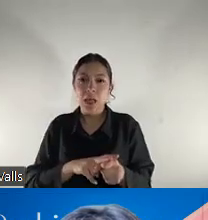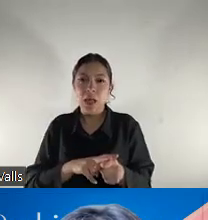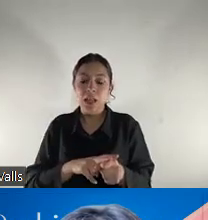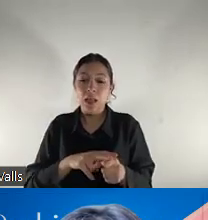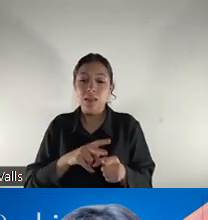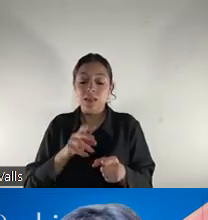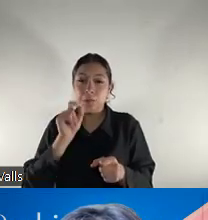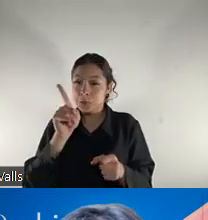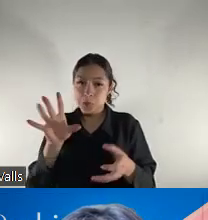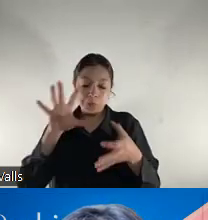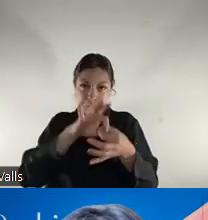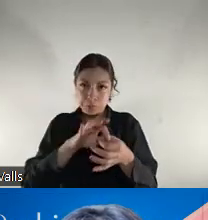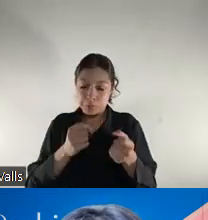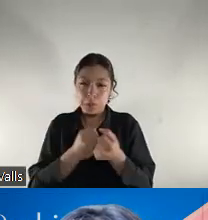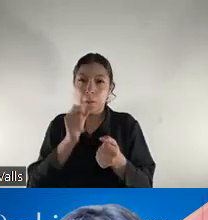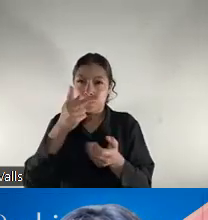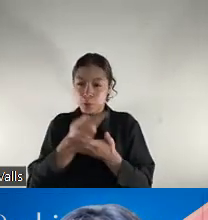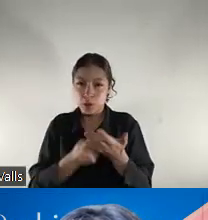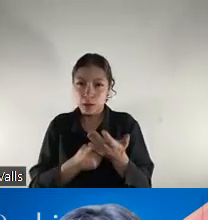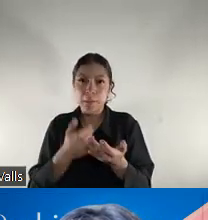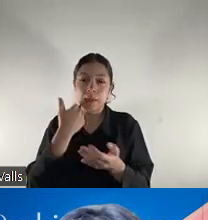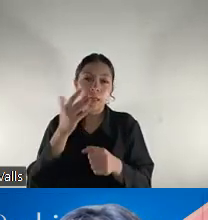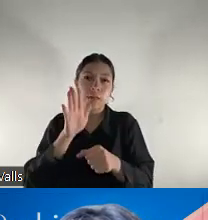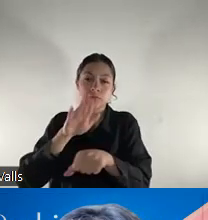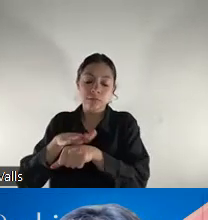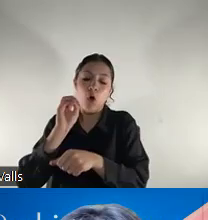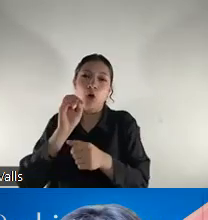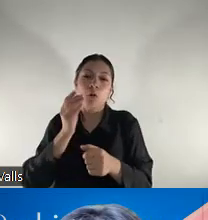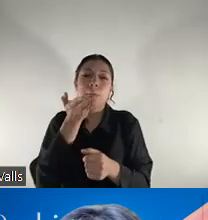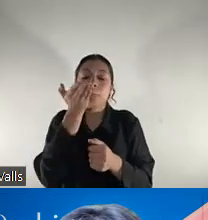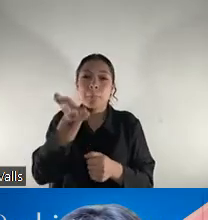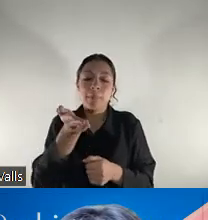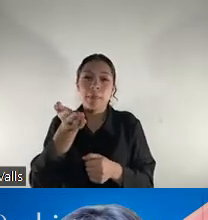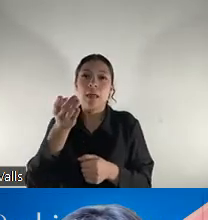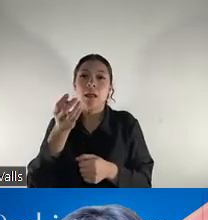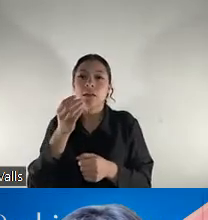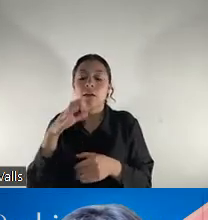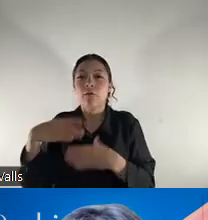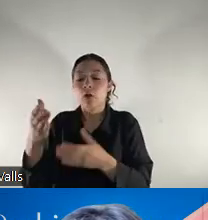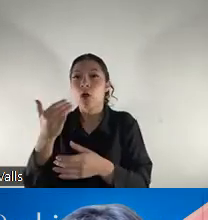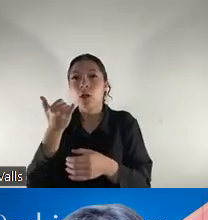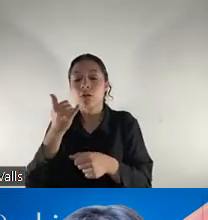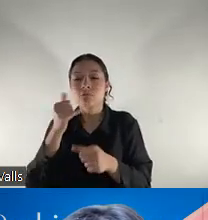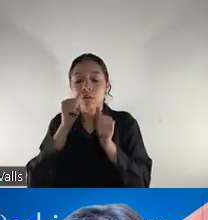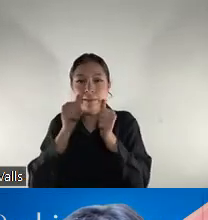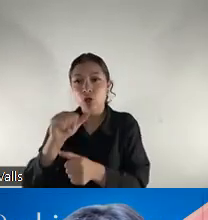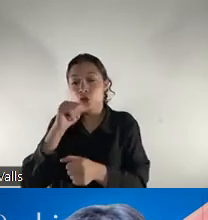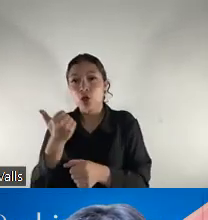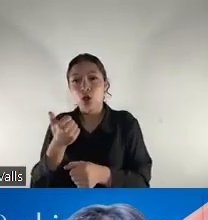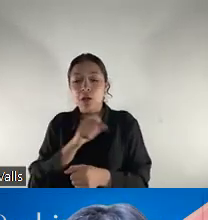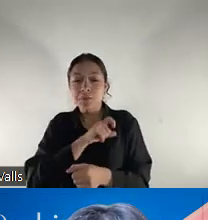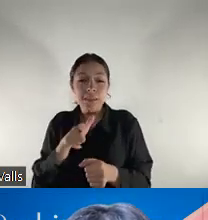al programa de telemedicina, solicitamos o podemos solicitar interconsultas con otras especialidades y